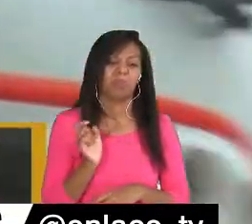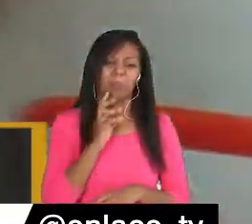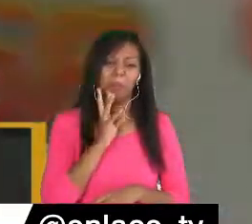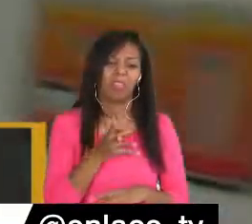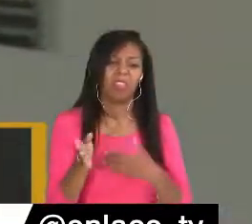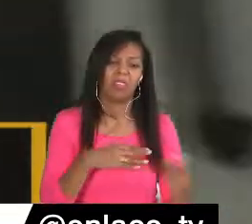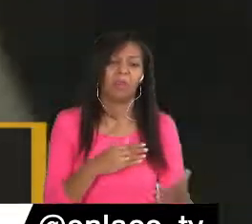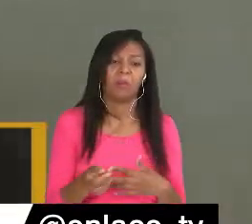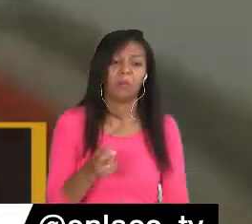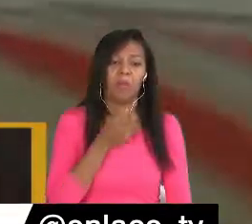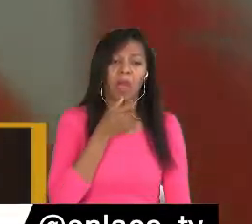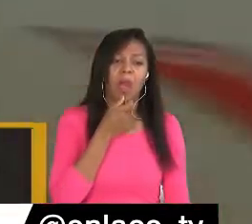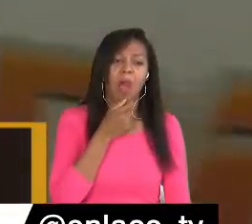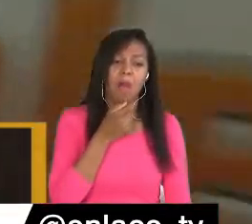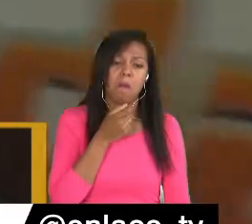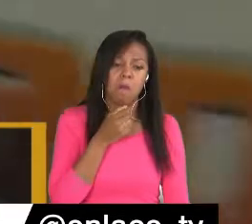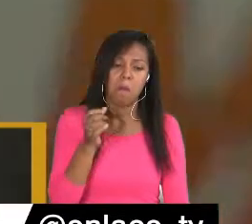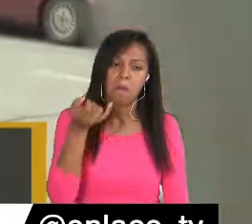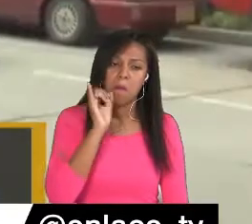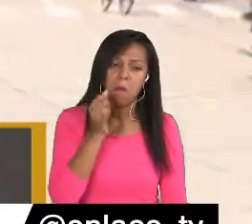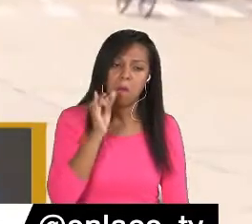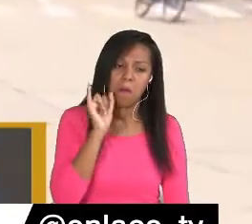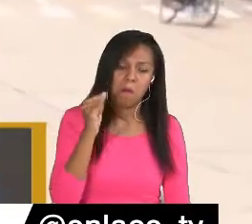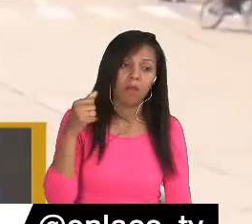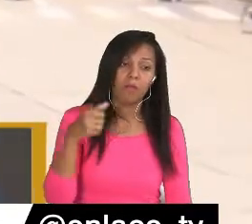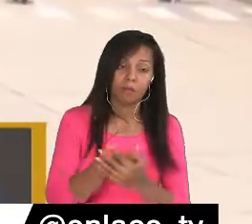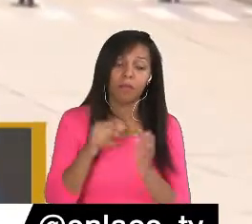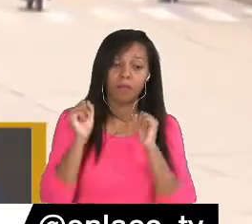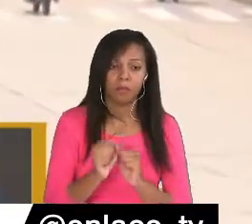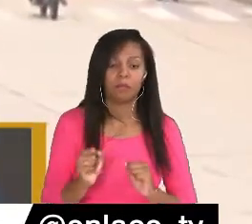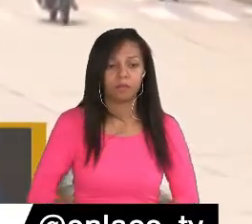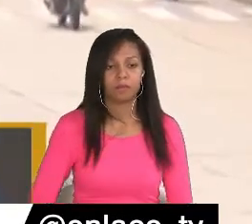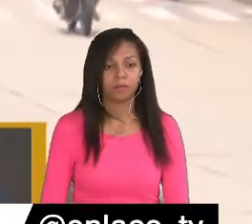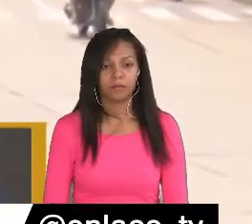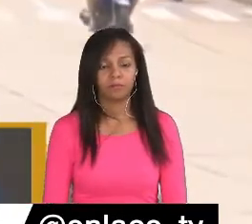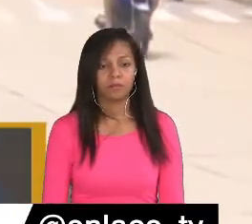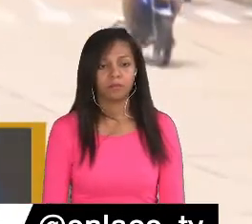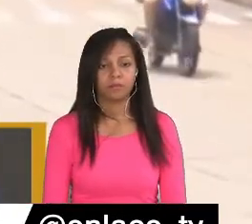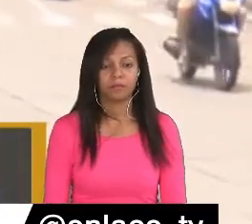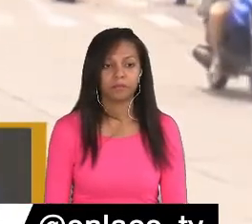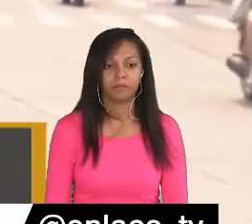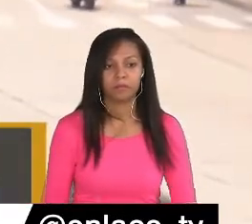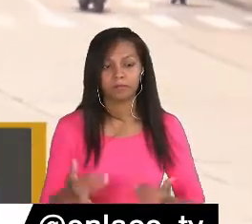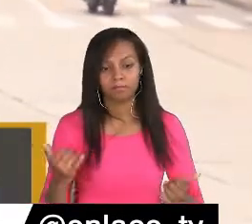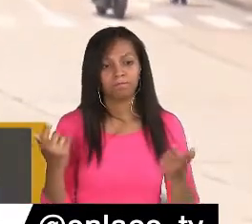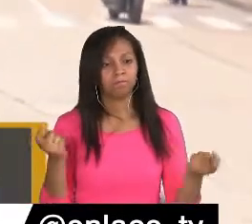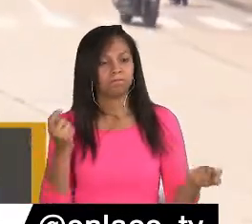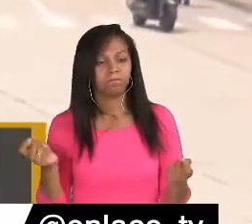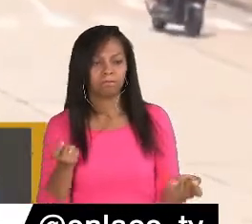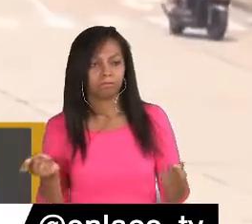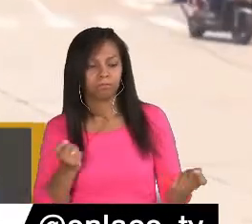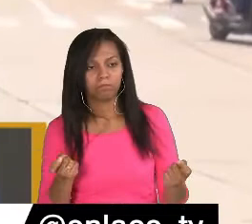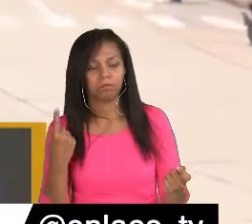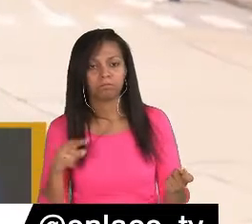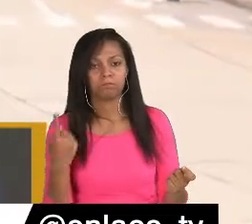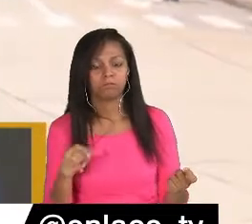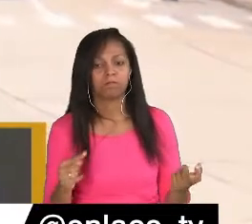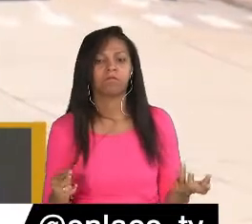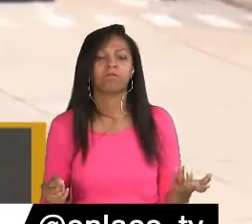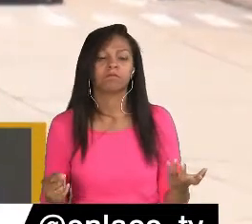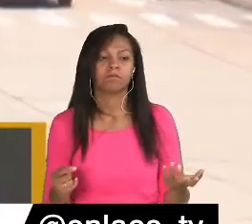caso la inmovilización del vehículo. Sí, se está haciendo un control para comprobar el índice